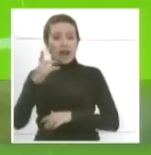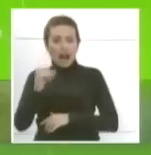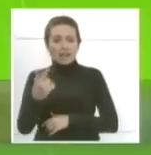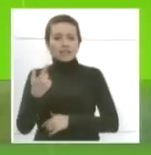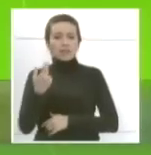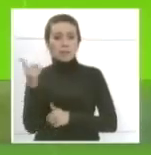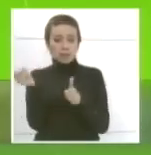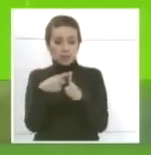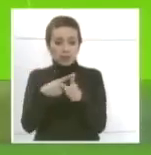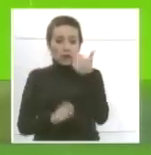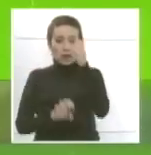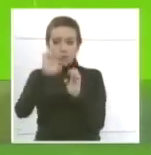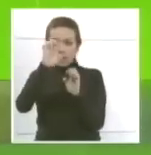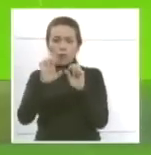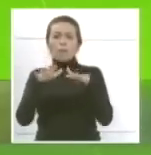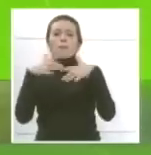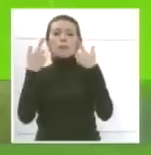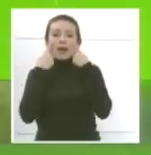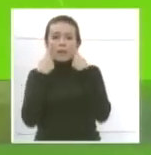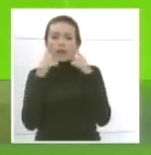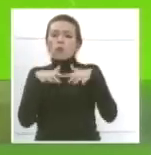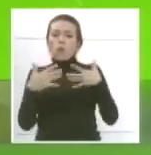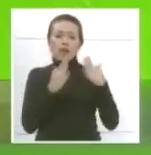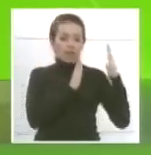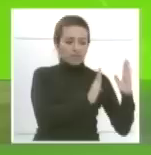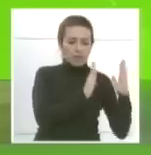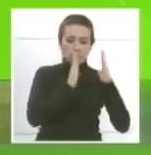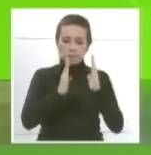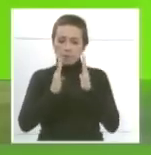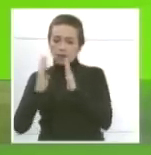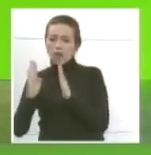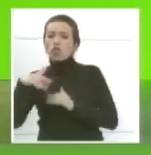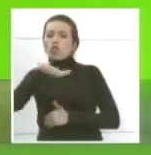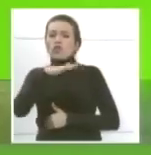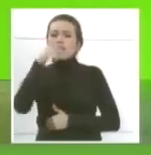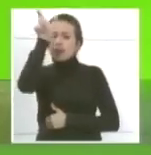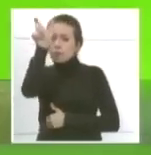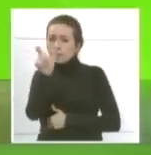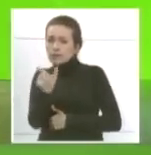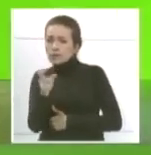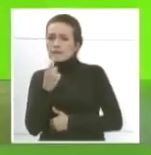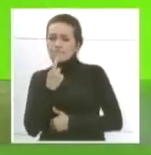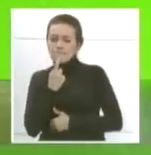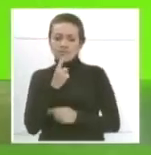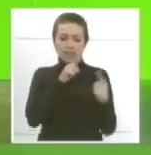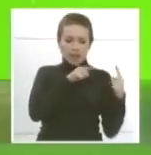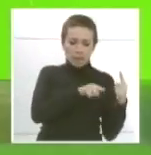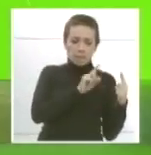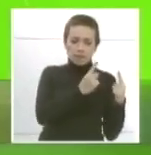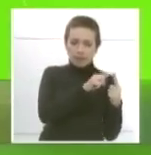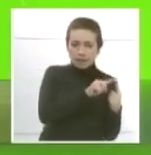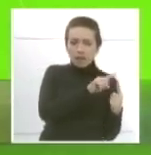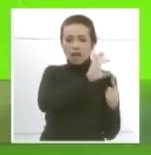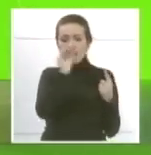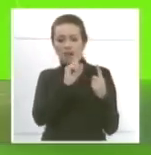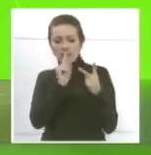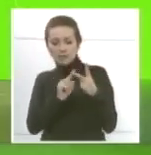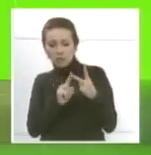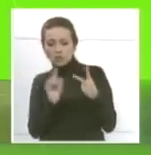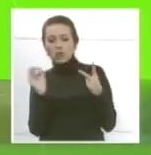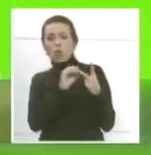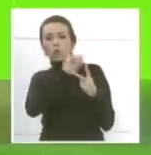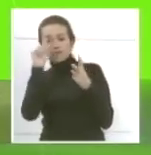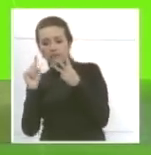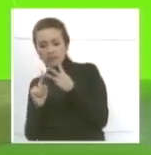proceso degenerativo, como dije anterior, de disfunción, de inestabilidad o de autoestabilización, en qué etapa está ese proceso. Y eso lo logramos